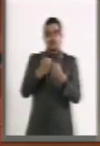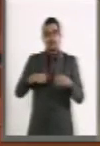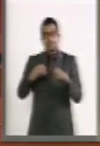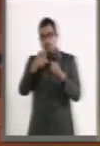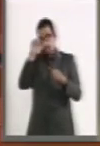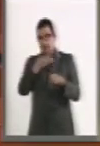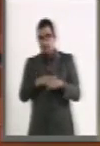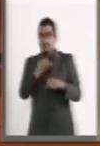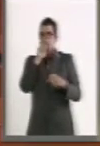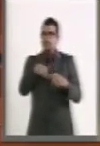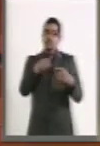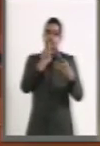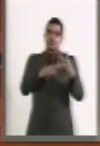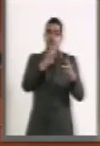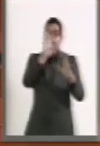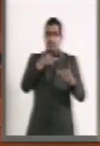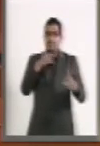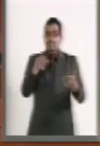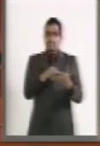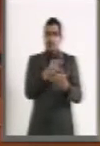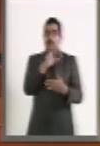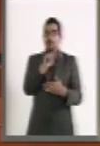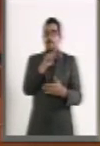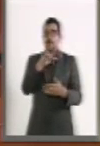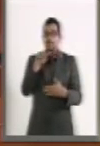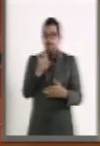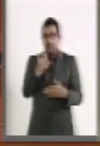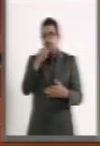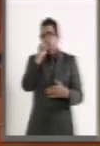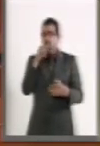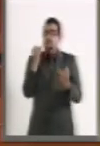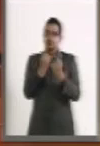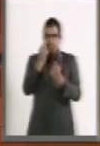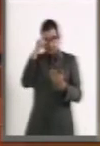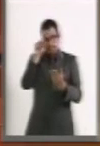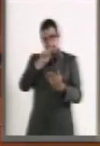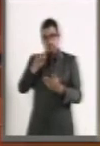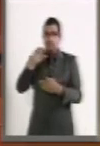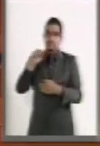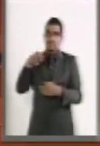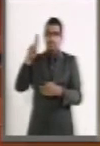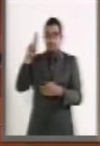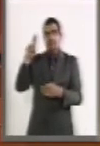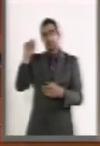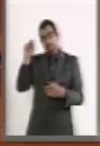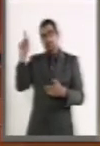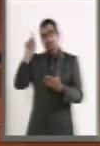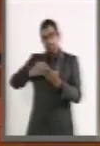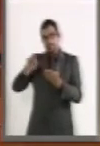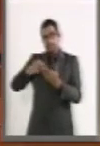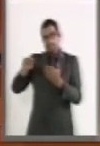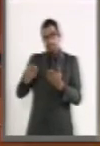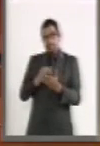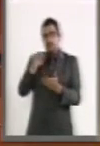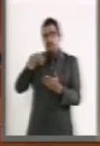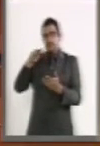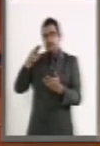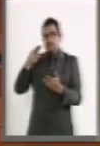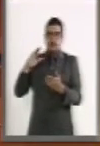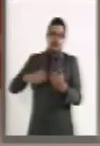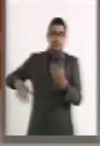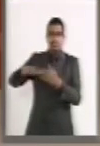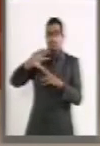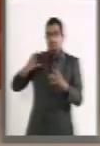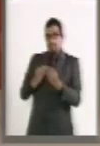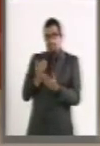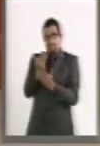el Pacto de San José. Asimismo, en las recomendaciones hechas por la Organización de la Organización de las Naciones Unidas en la materia.